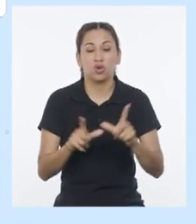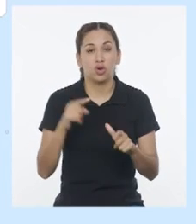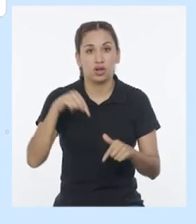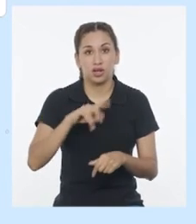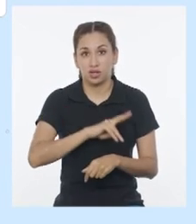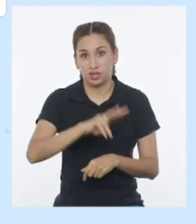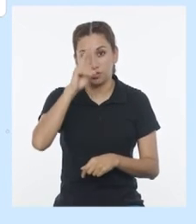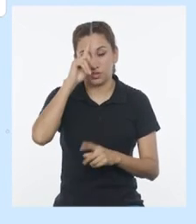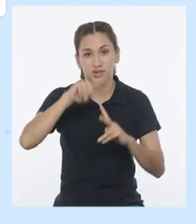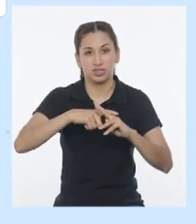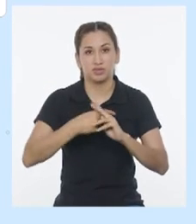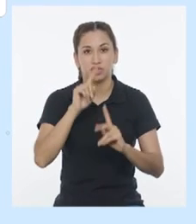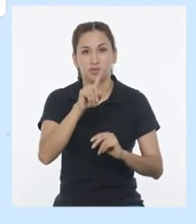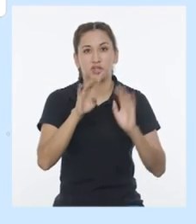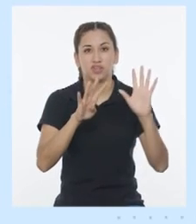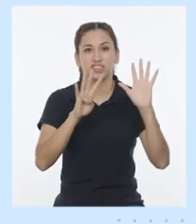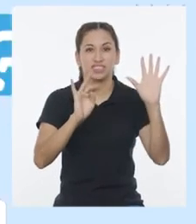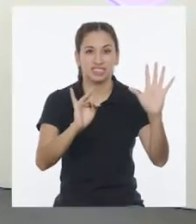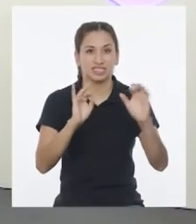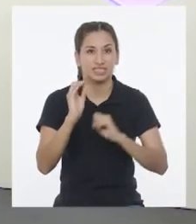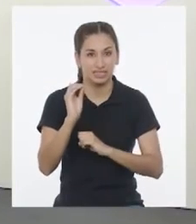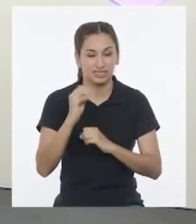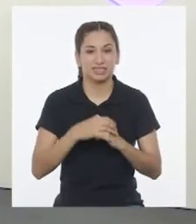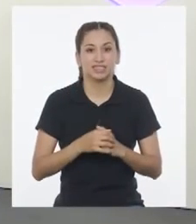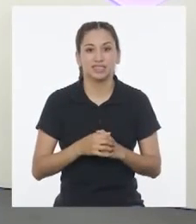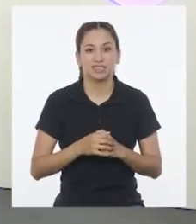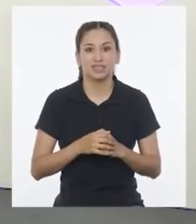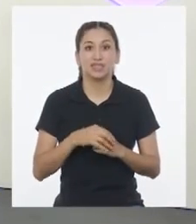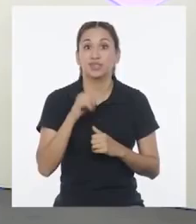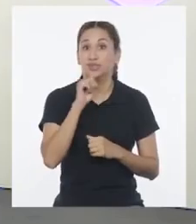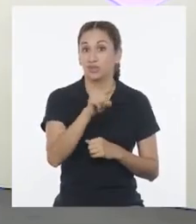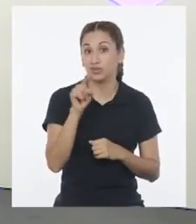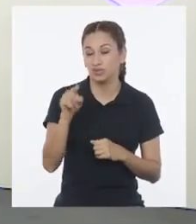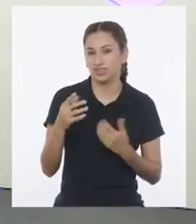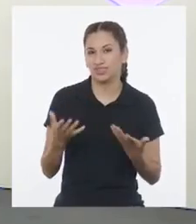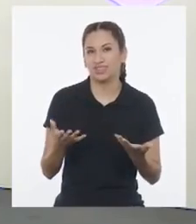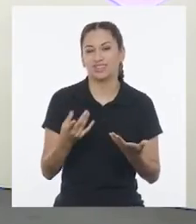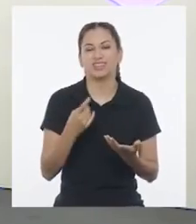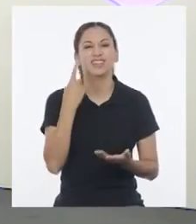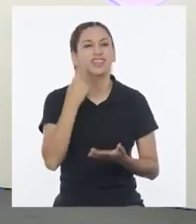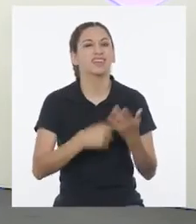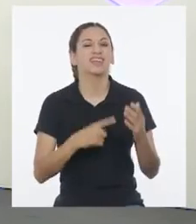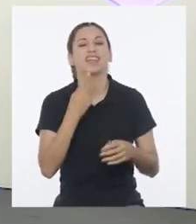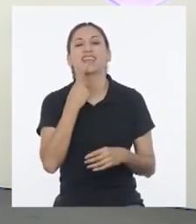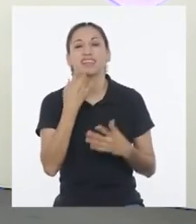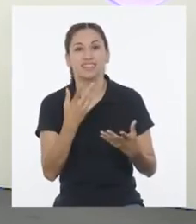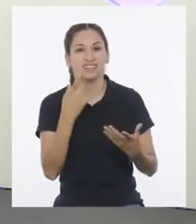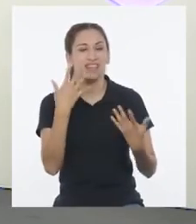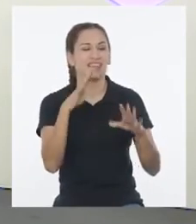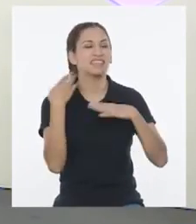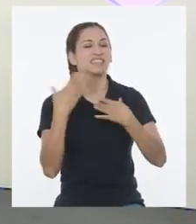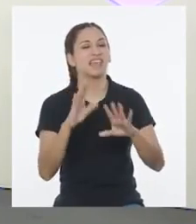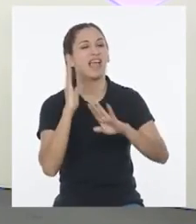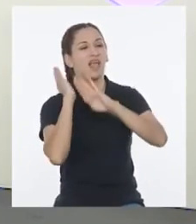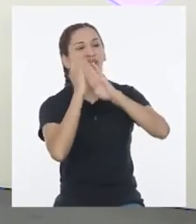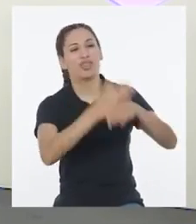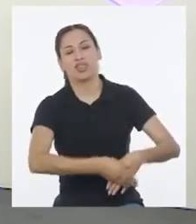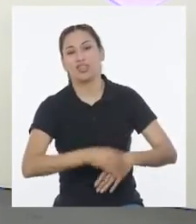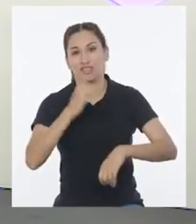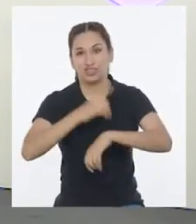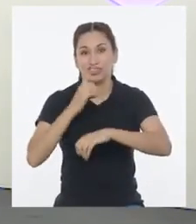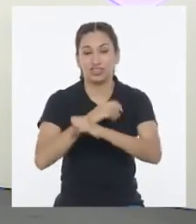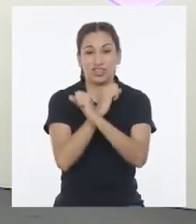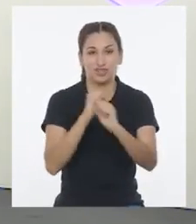desde 1970. ¿Y ustedes qué dijeron? ¿Ya vencimos al Doctor